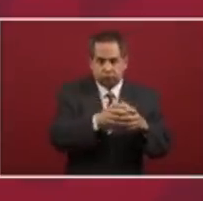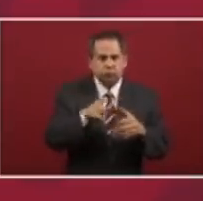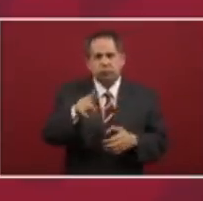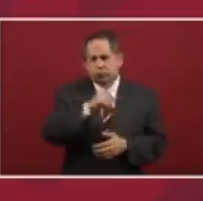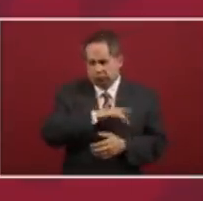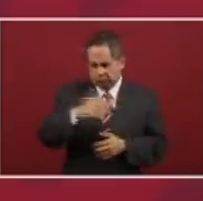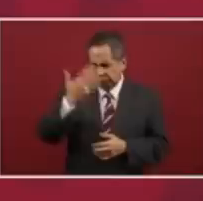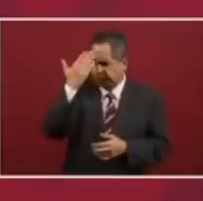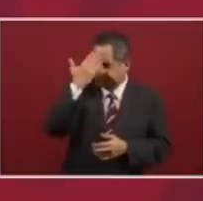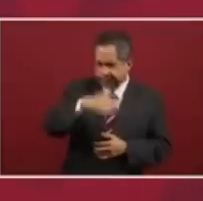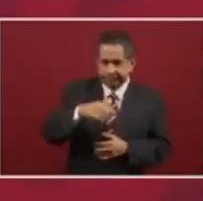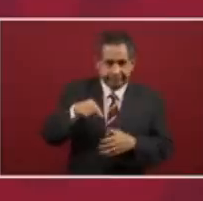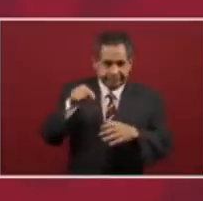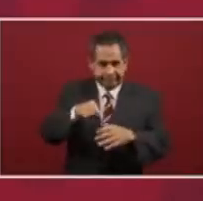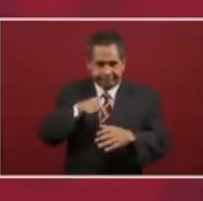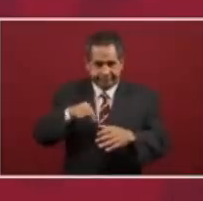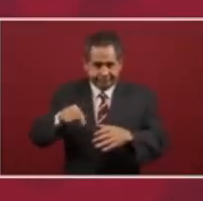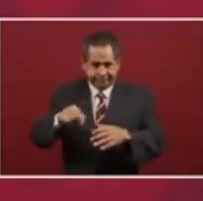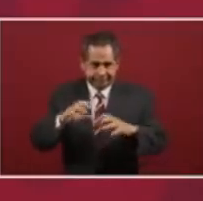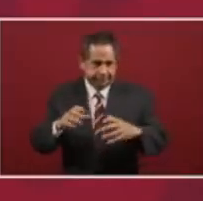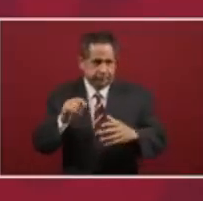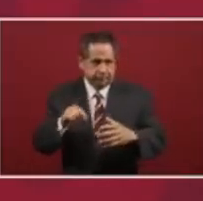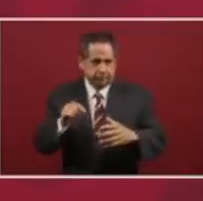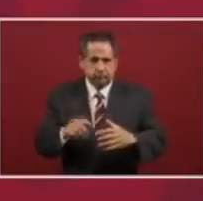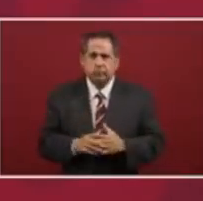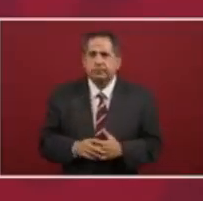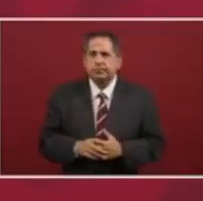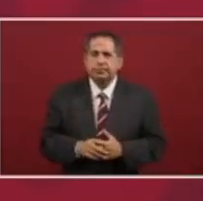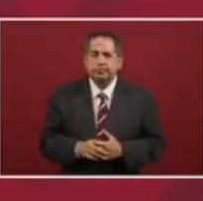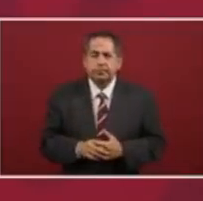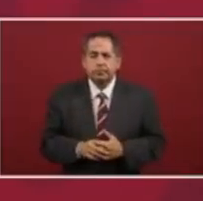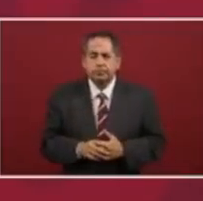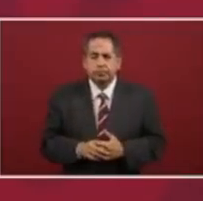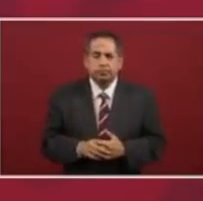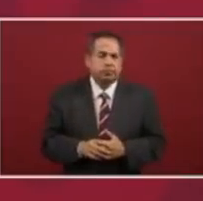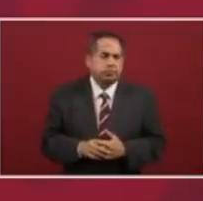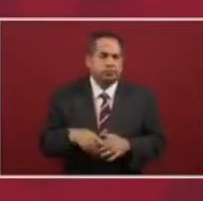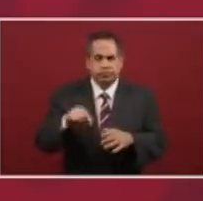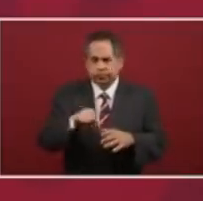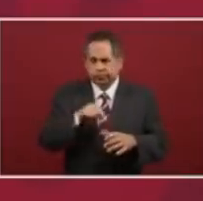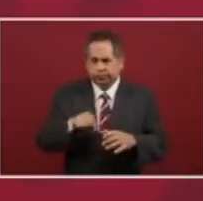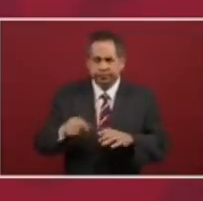sabe es este muy